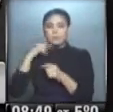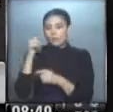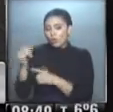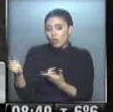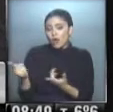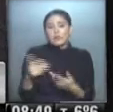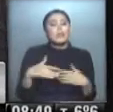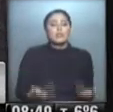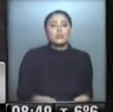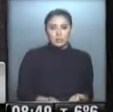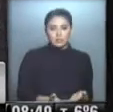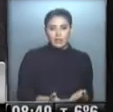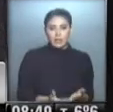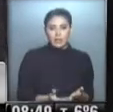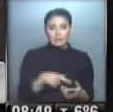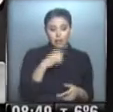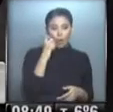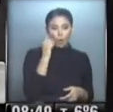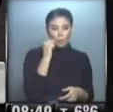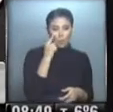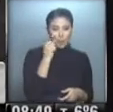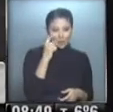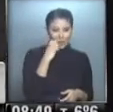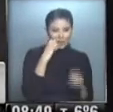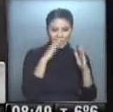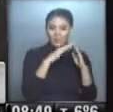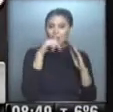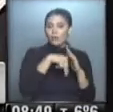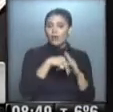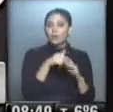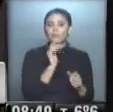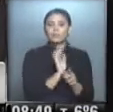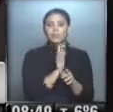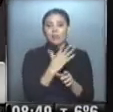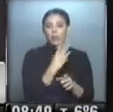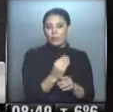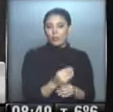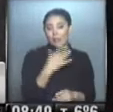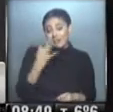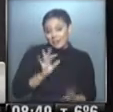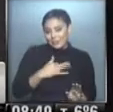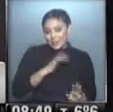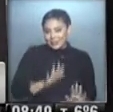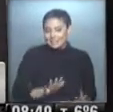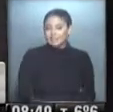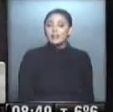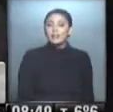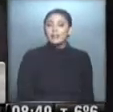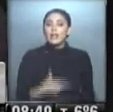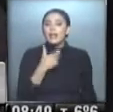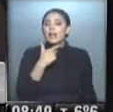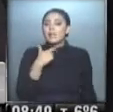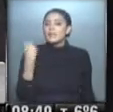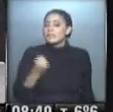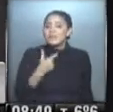hijos a su vez hacia el este viejo que con especie de alter ego mío porque es la verdad pretende